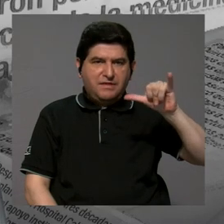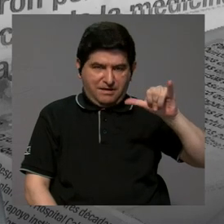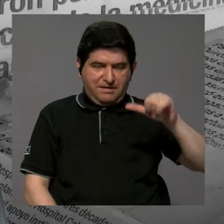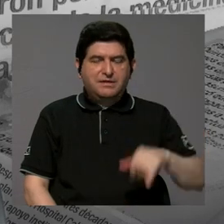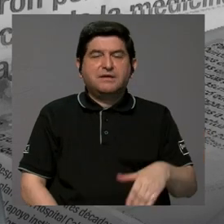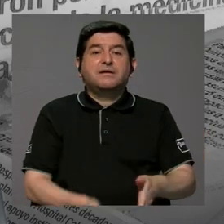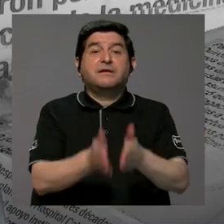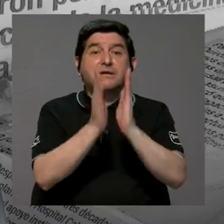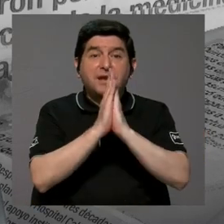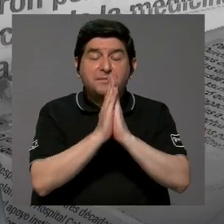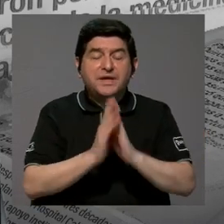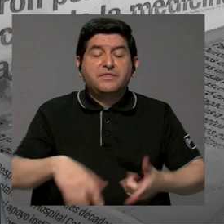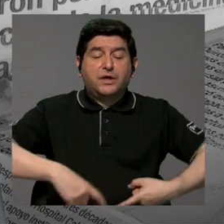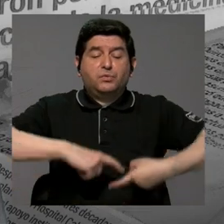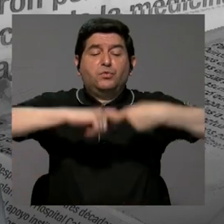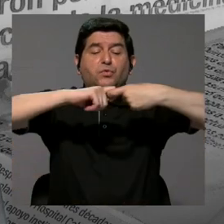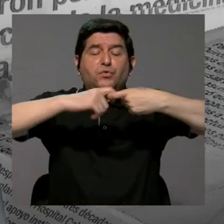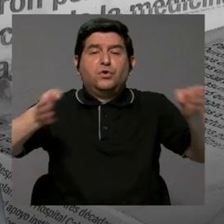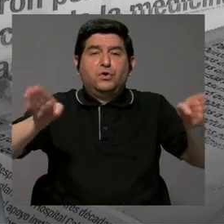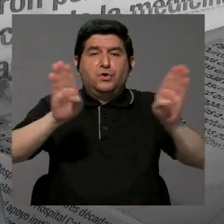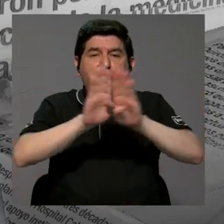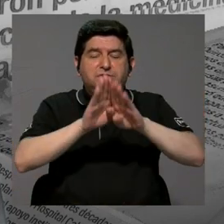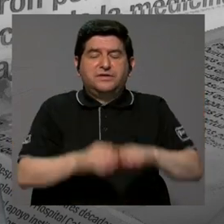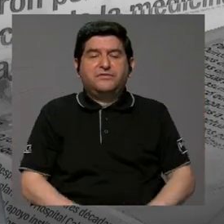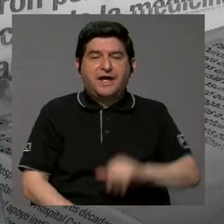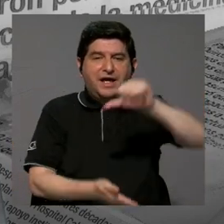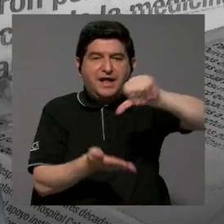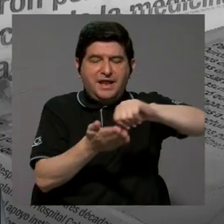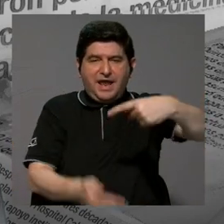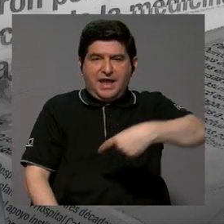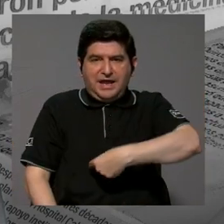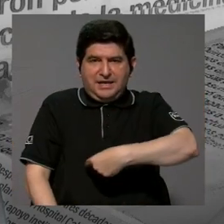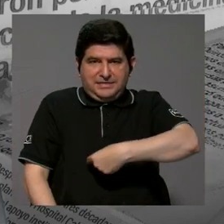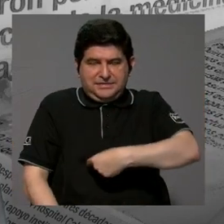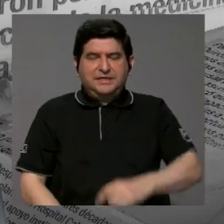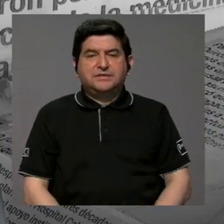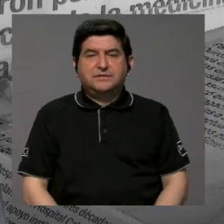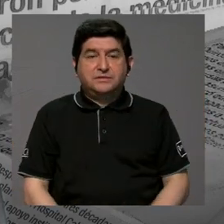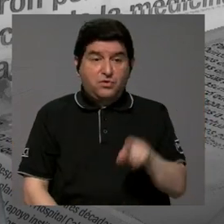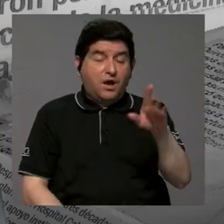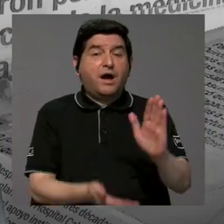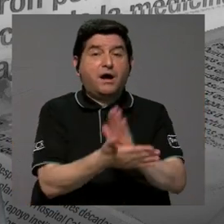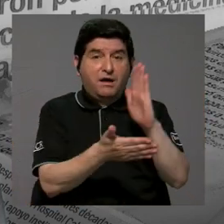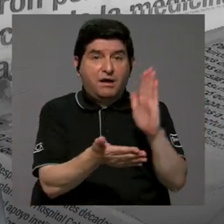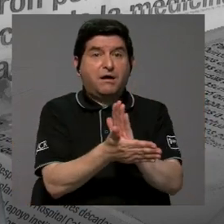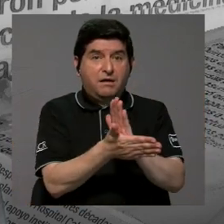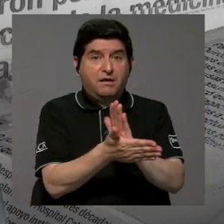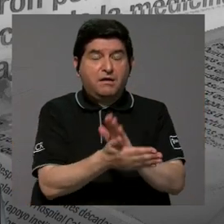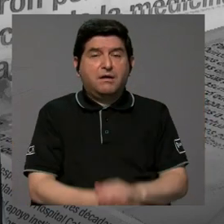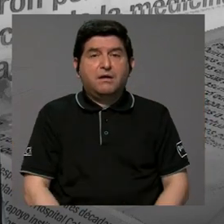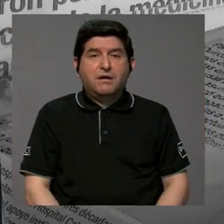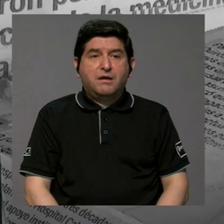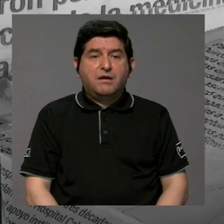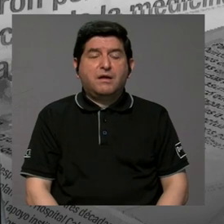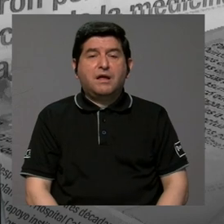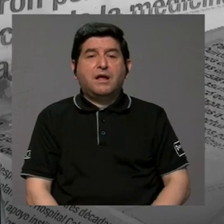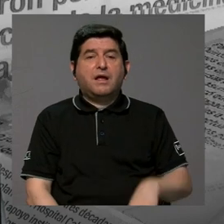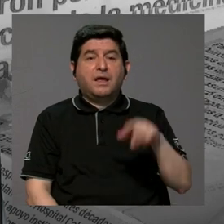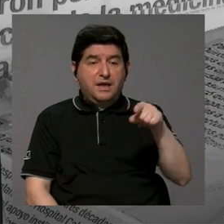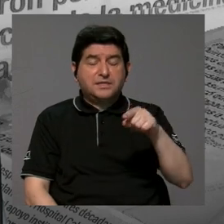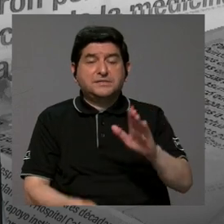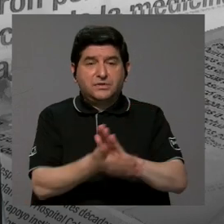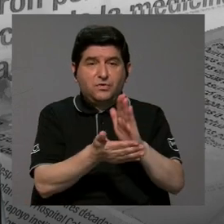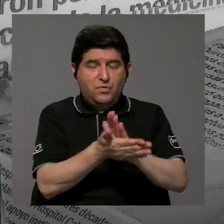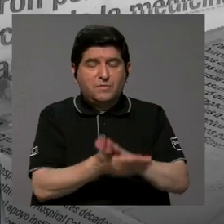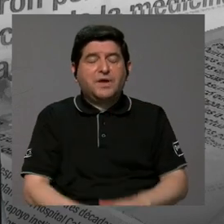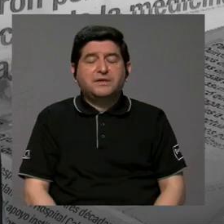y le solicita suspender o cerrar el centro hepático porque recibe ese documento que elabora el doctor Garbanzo,